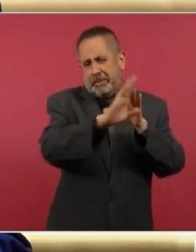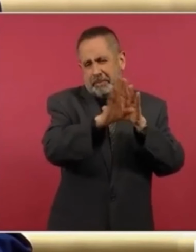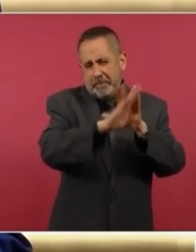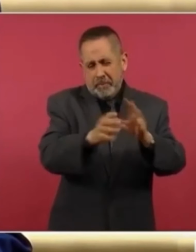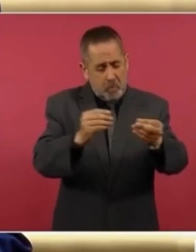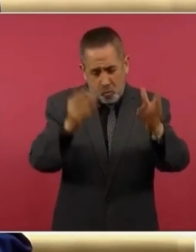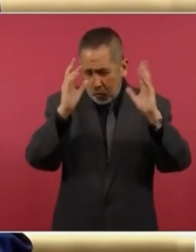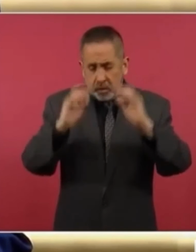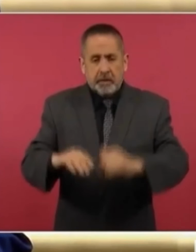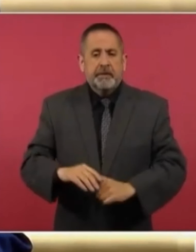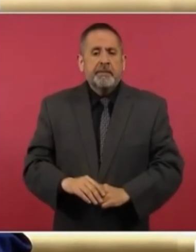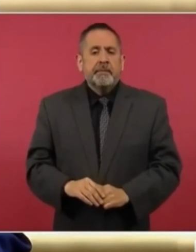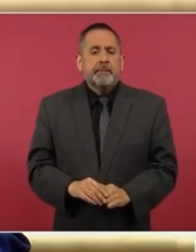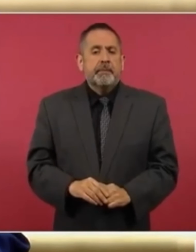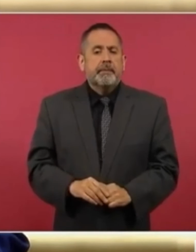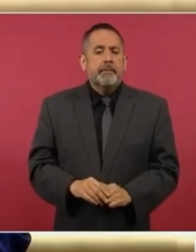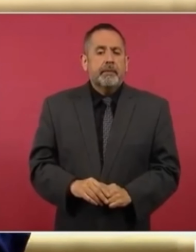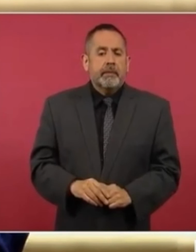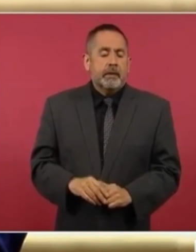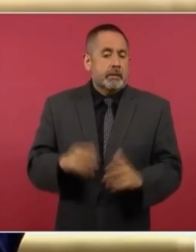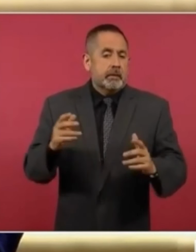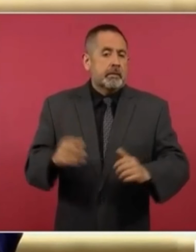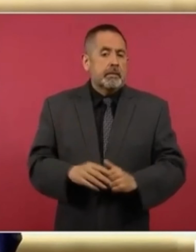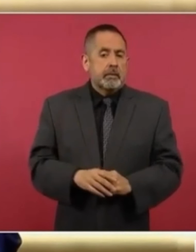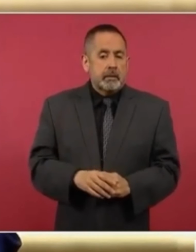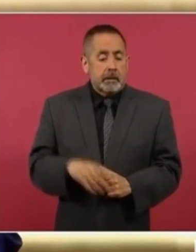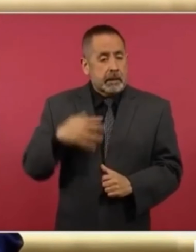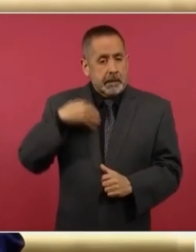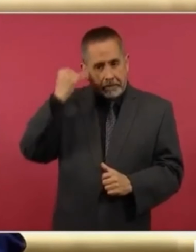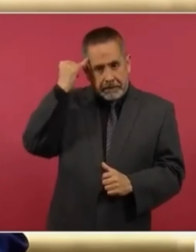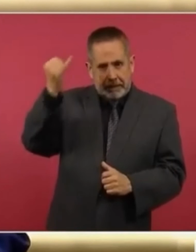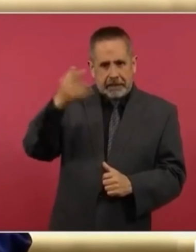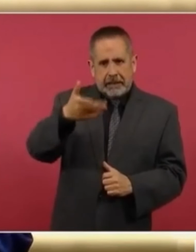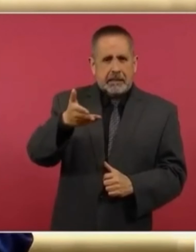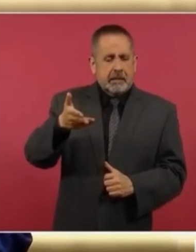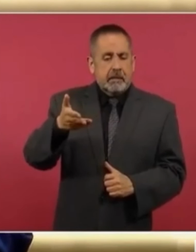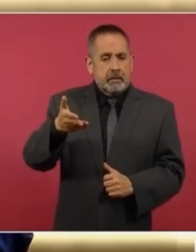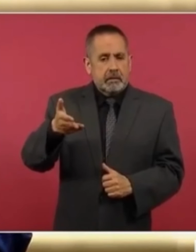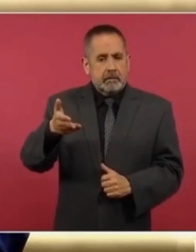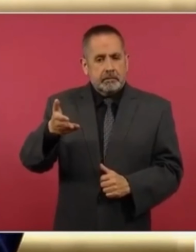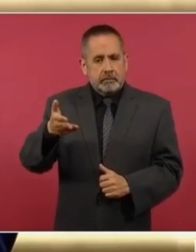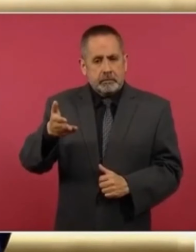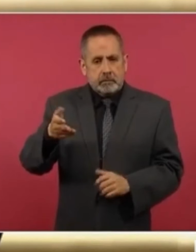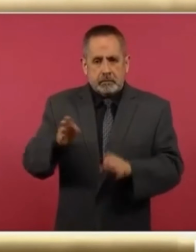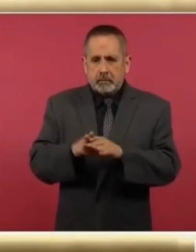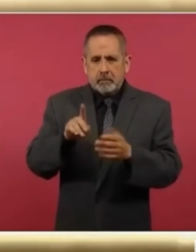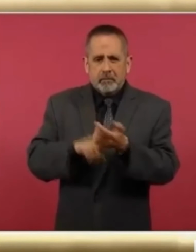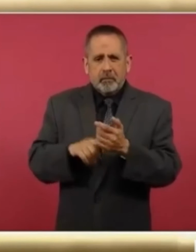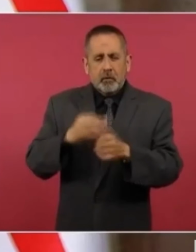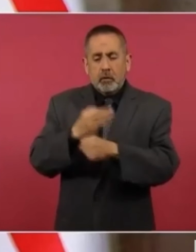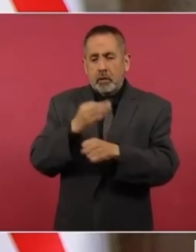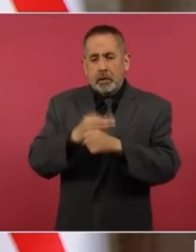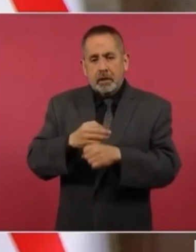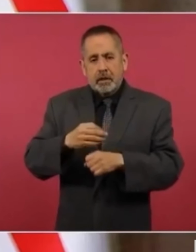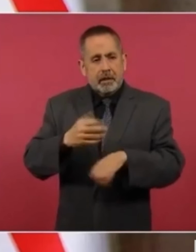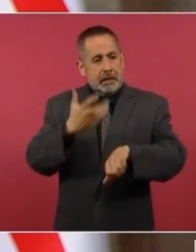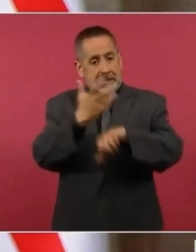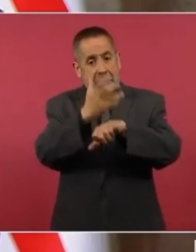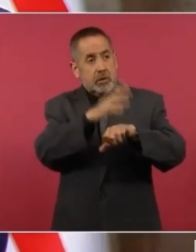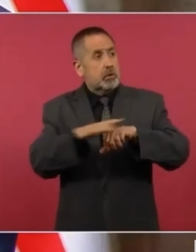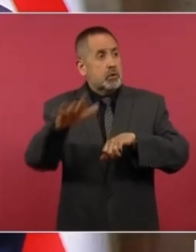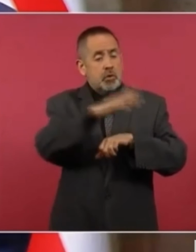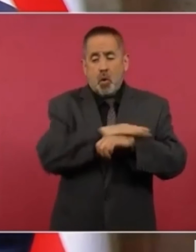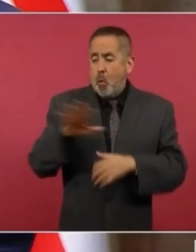Unidos. Nada más imaginemos que hay 40 millones de mexicanos